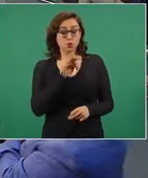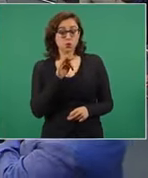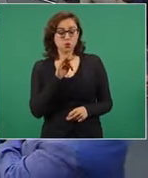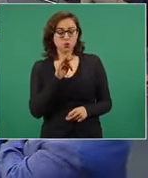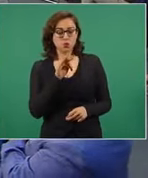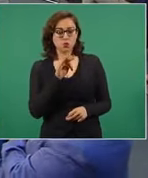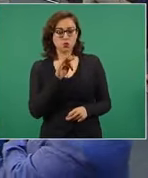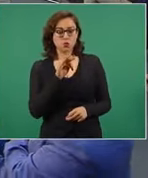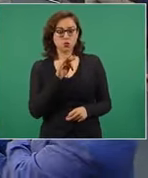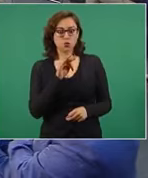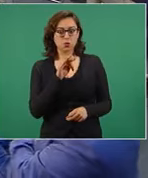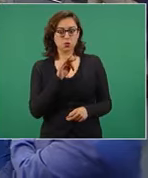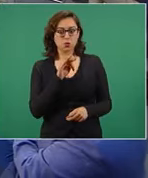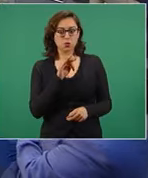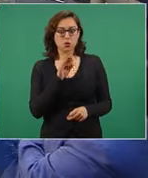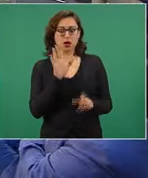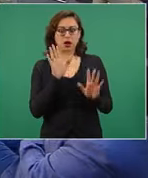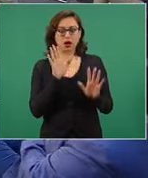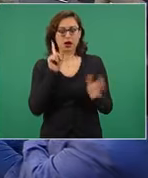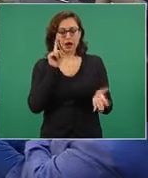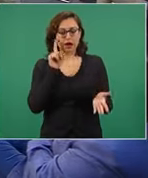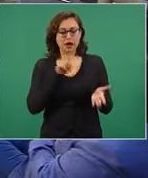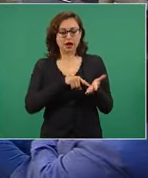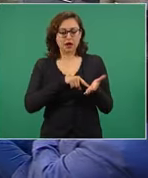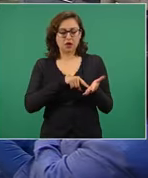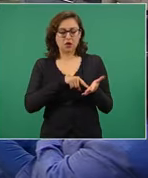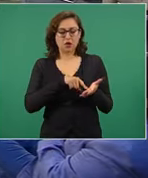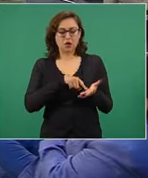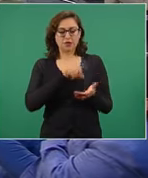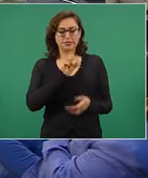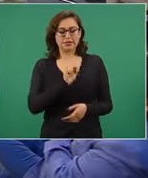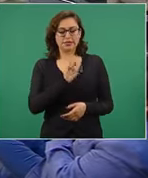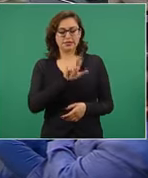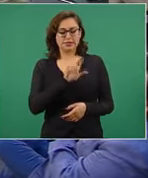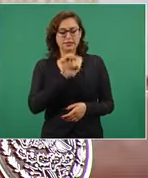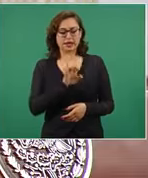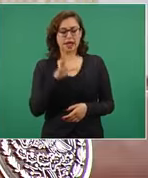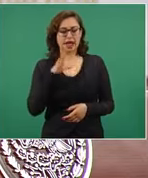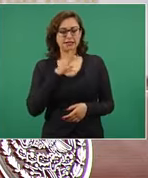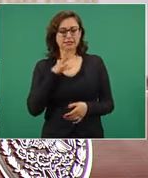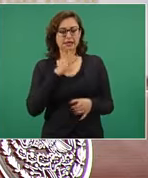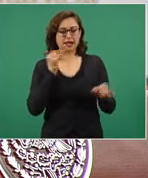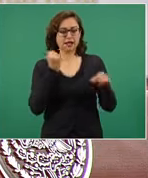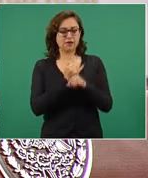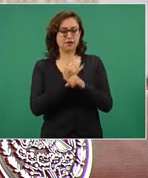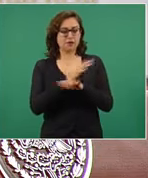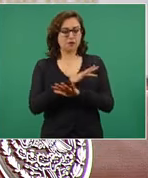Creo que de relaciones tienen la información